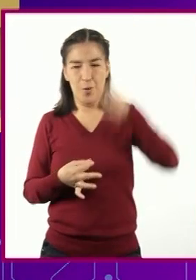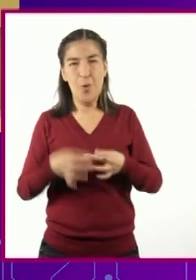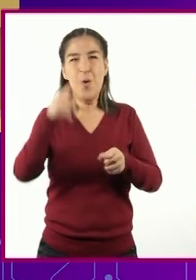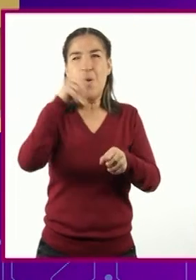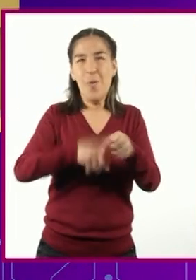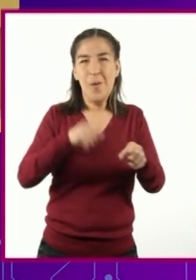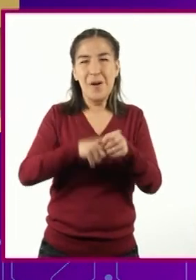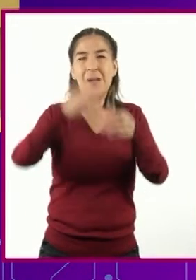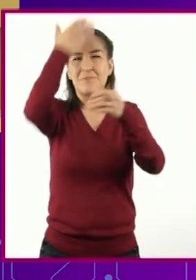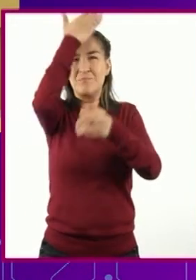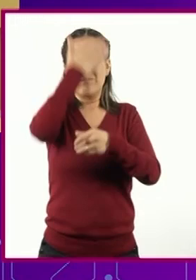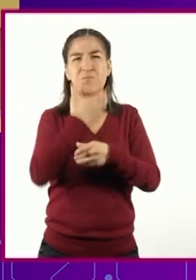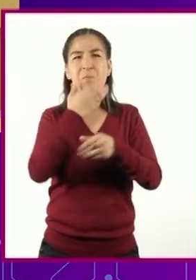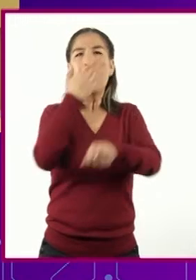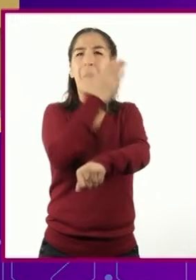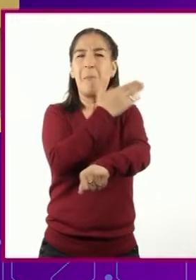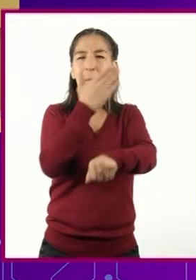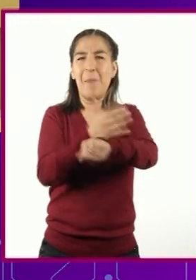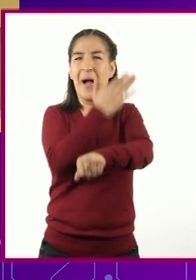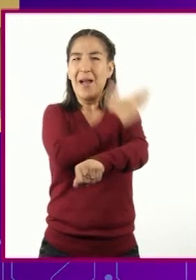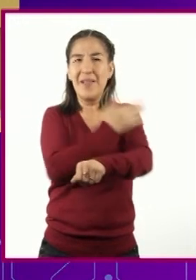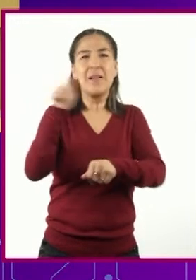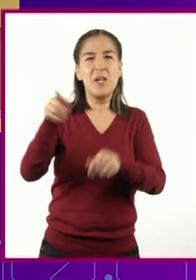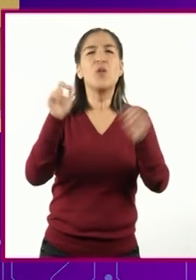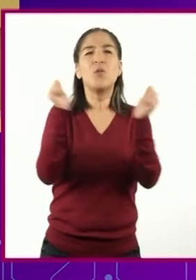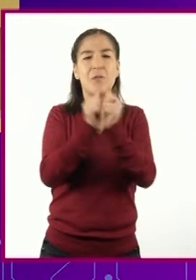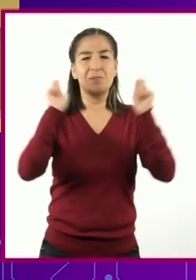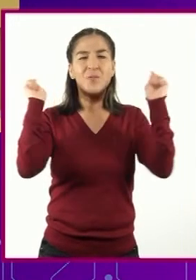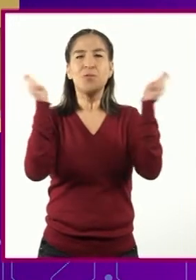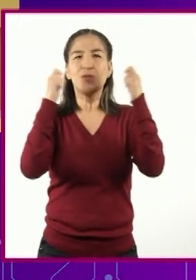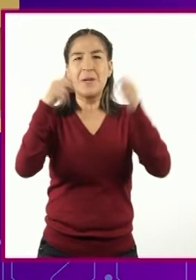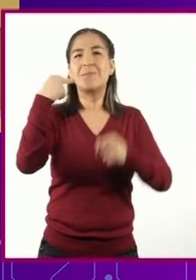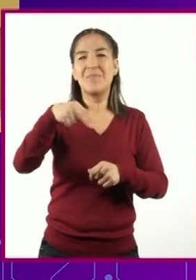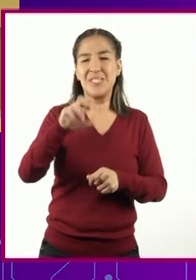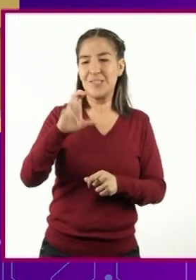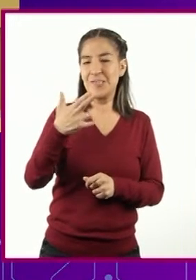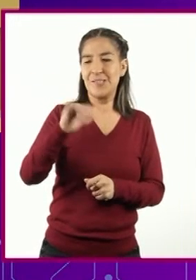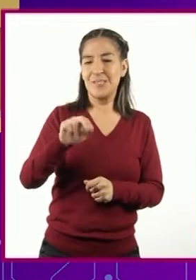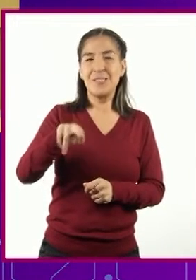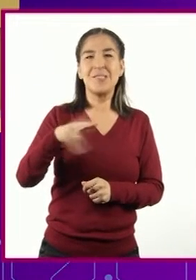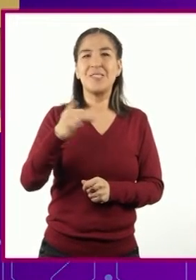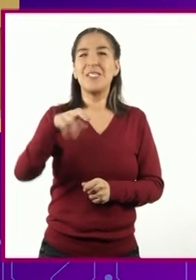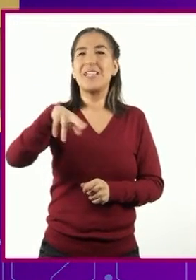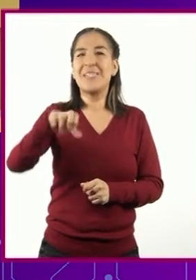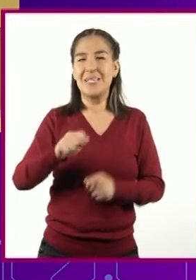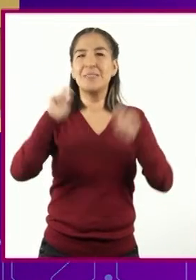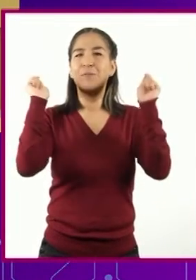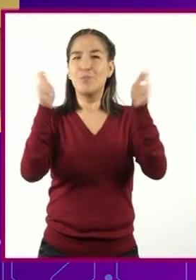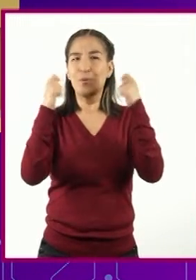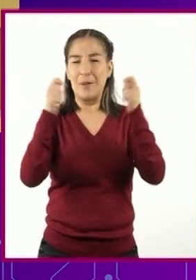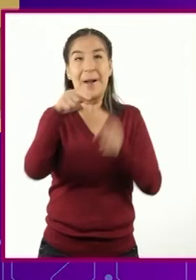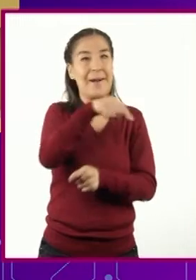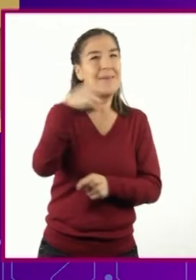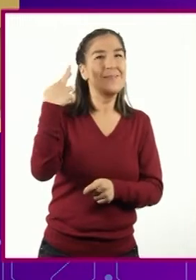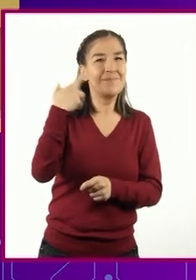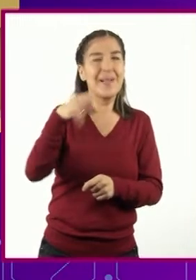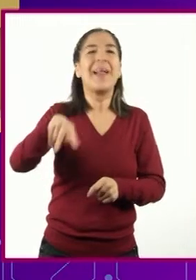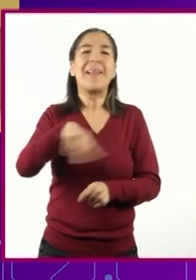madera. Además, portan sonajas llamadas chinchines, que tocan durante las